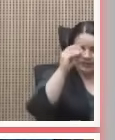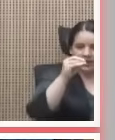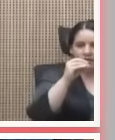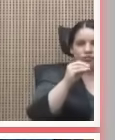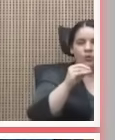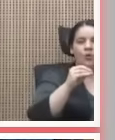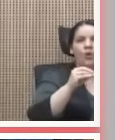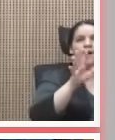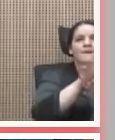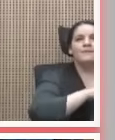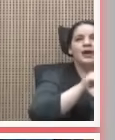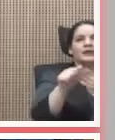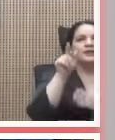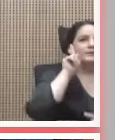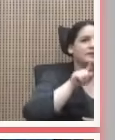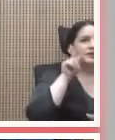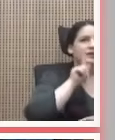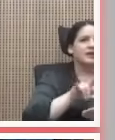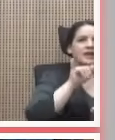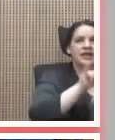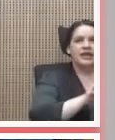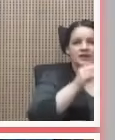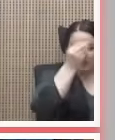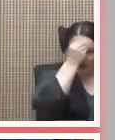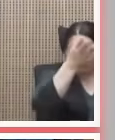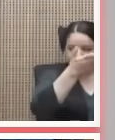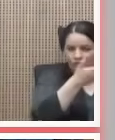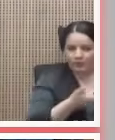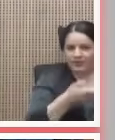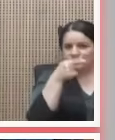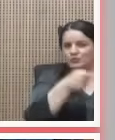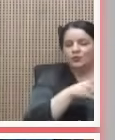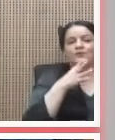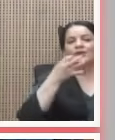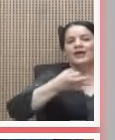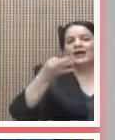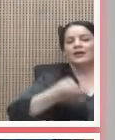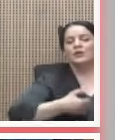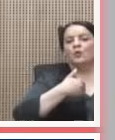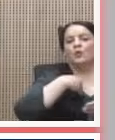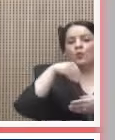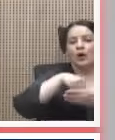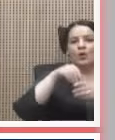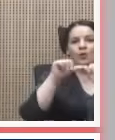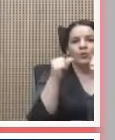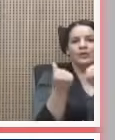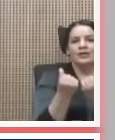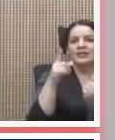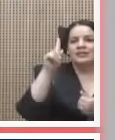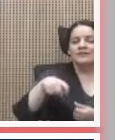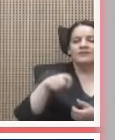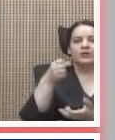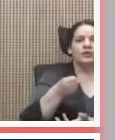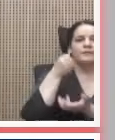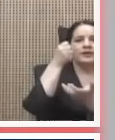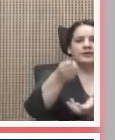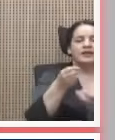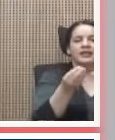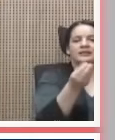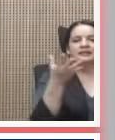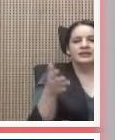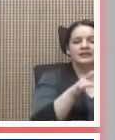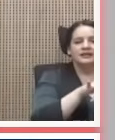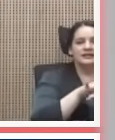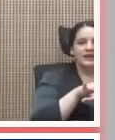mentira. Estos son los datos reales. Y si hubo algún ahorro, debieron haberlo invertido en tantas debilidades